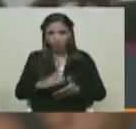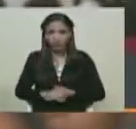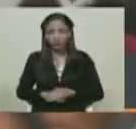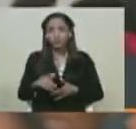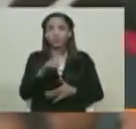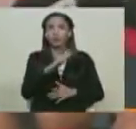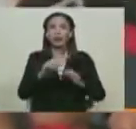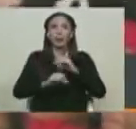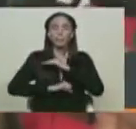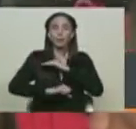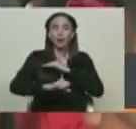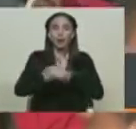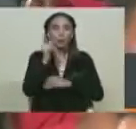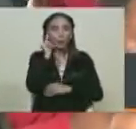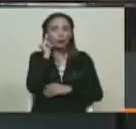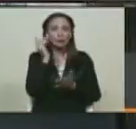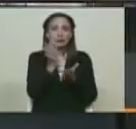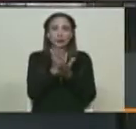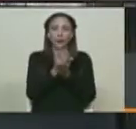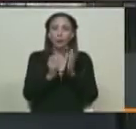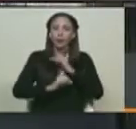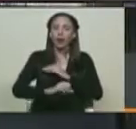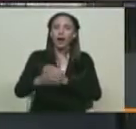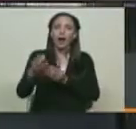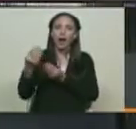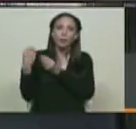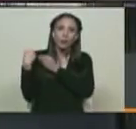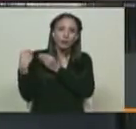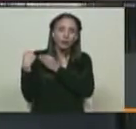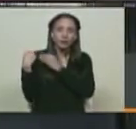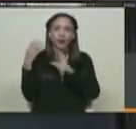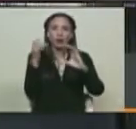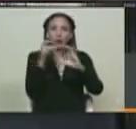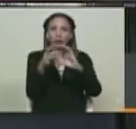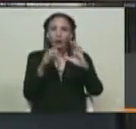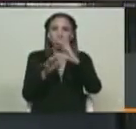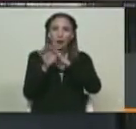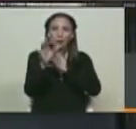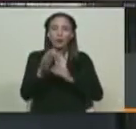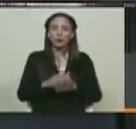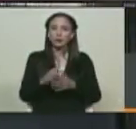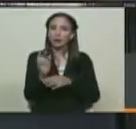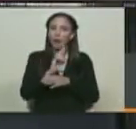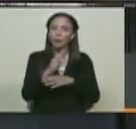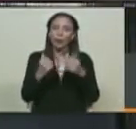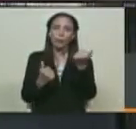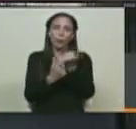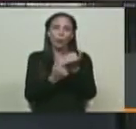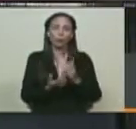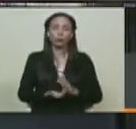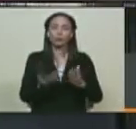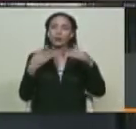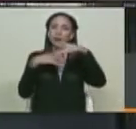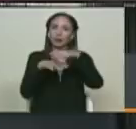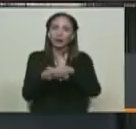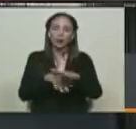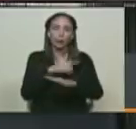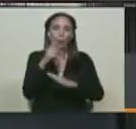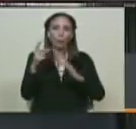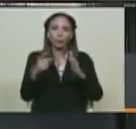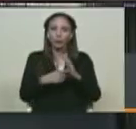mujer para, me lo hacen saber por el carnet de la patria para darle su apoyo integral,